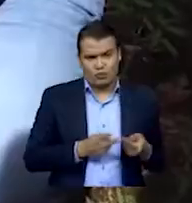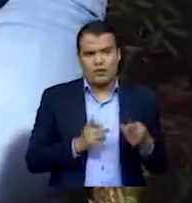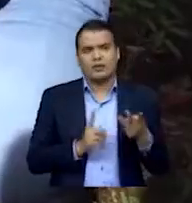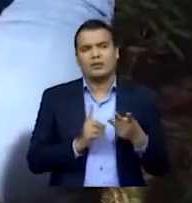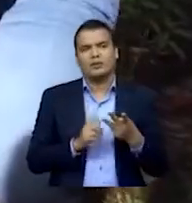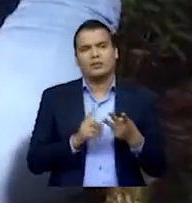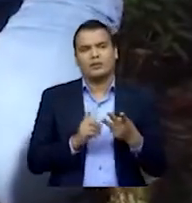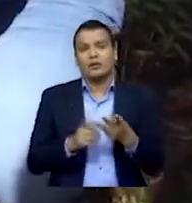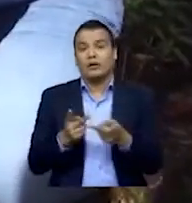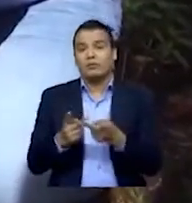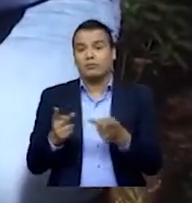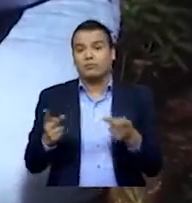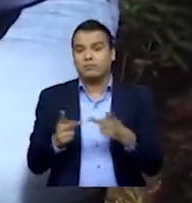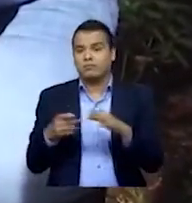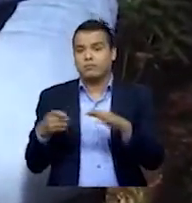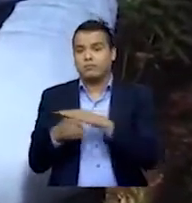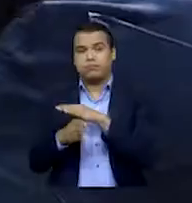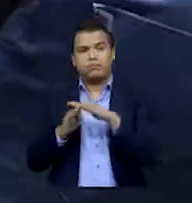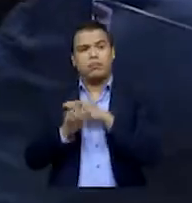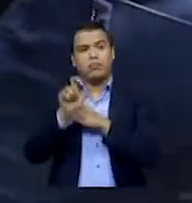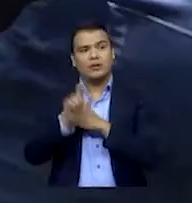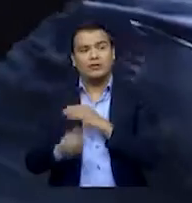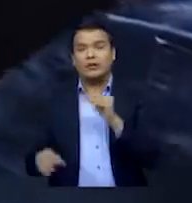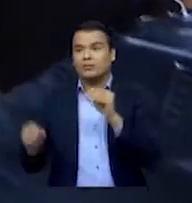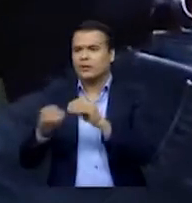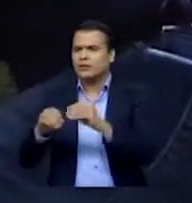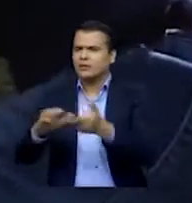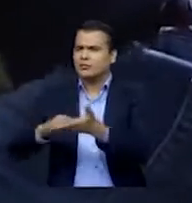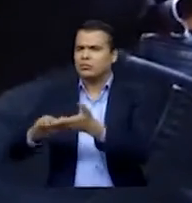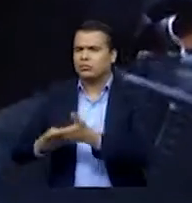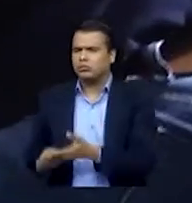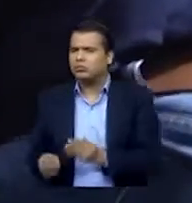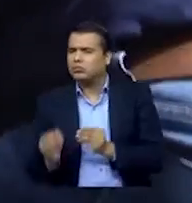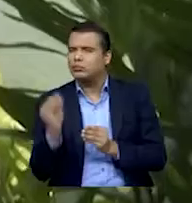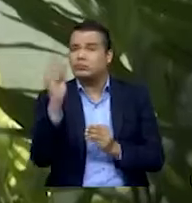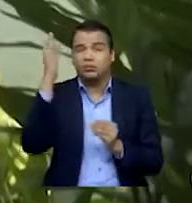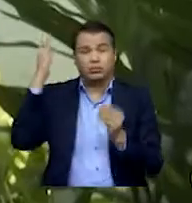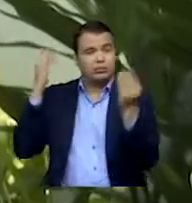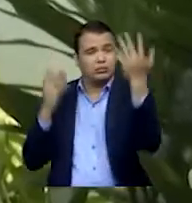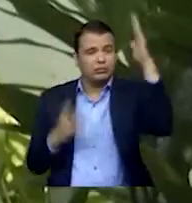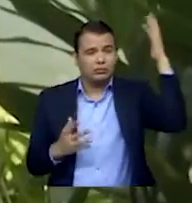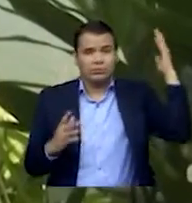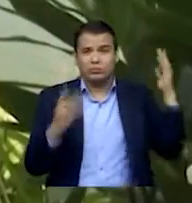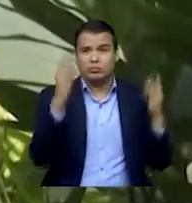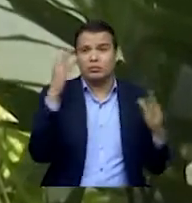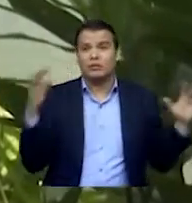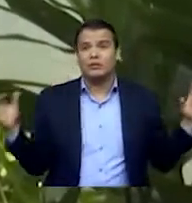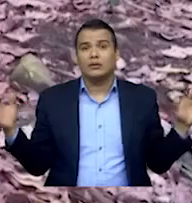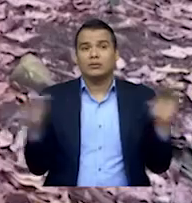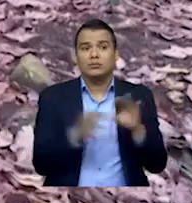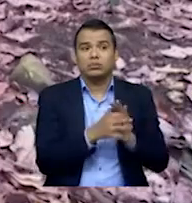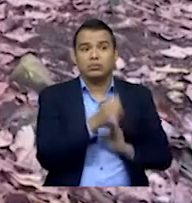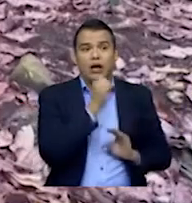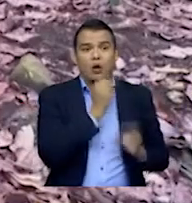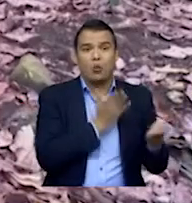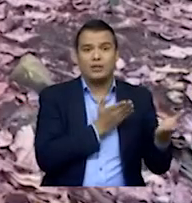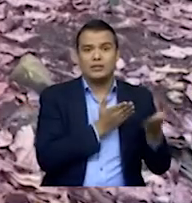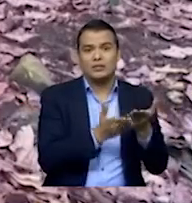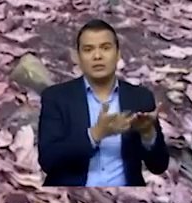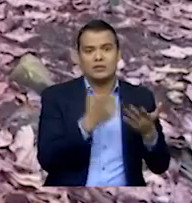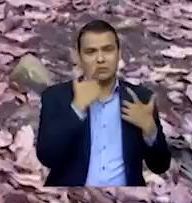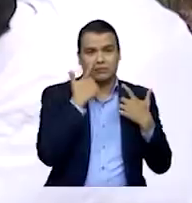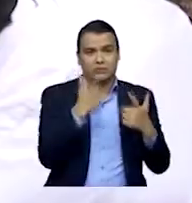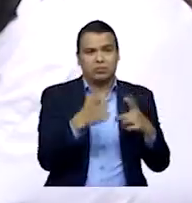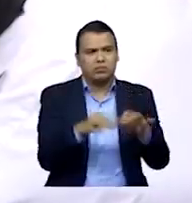algo muy importante también se hizo una recuperación ambiental con siembra de árboles con la conexión hidráulica que tanto necesita la